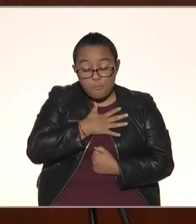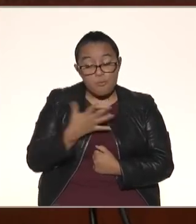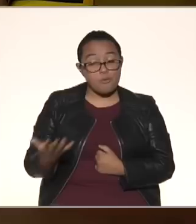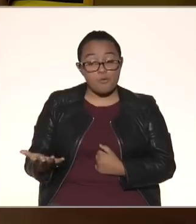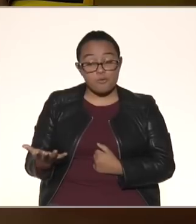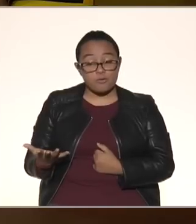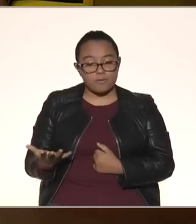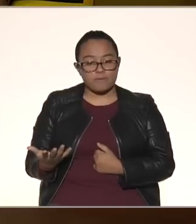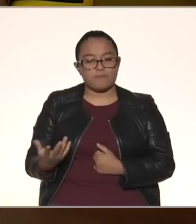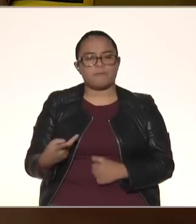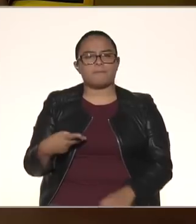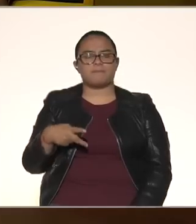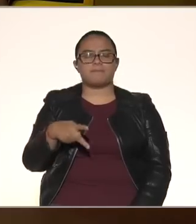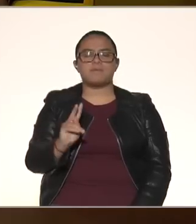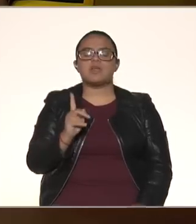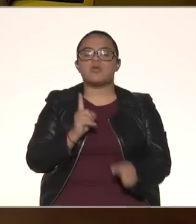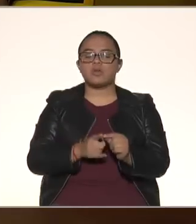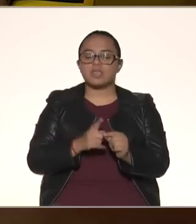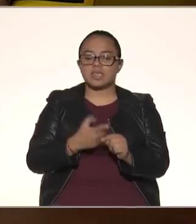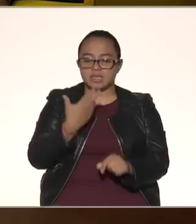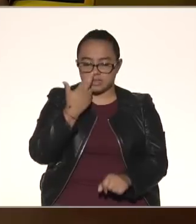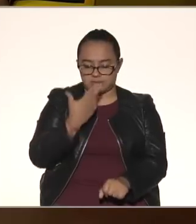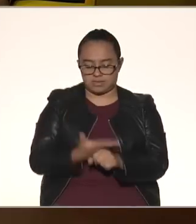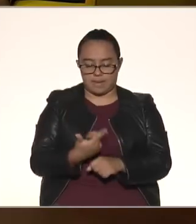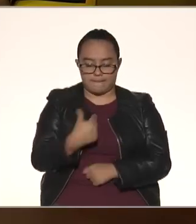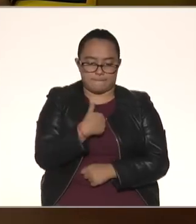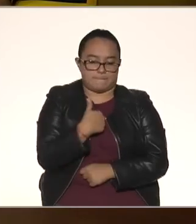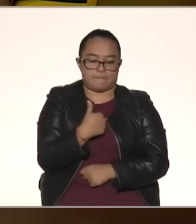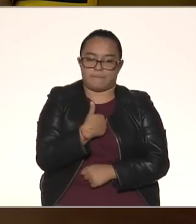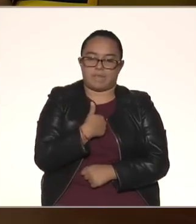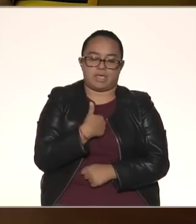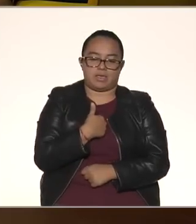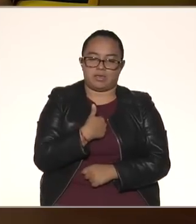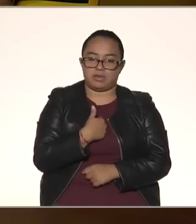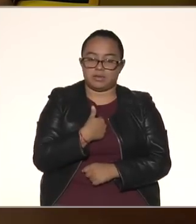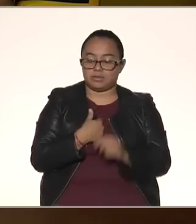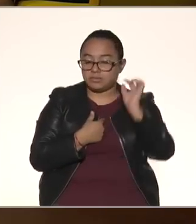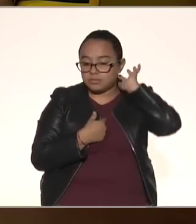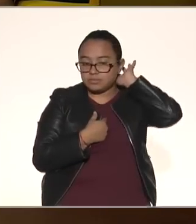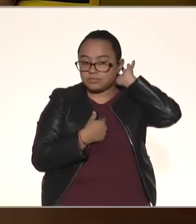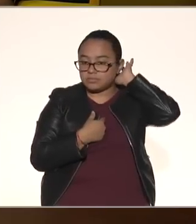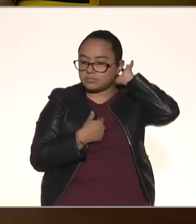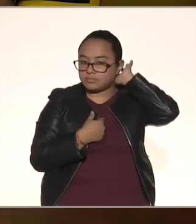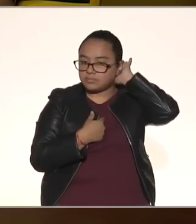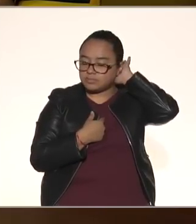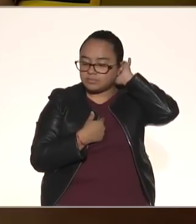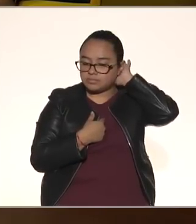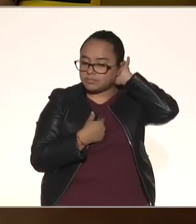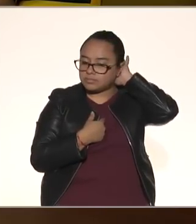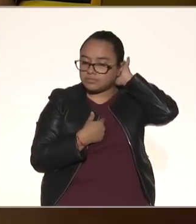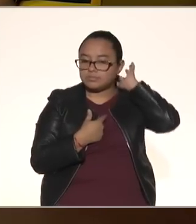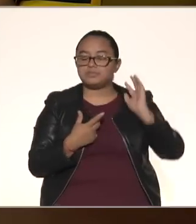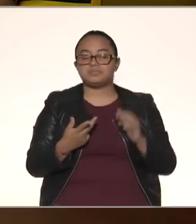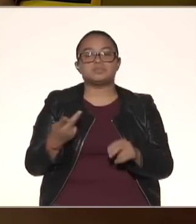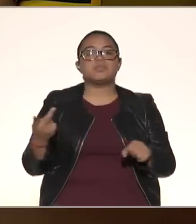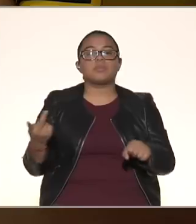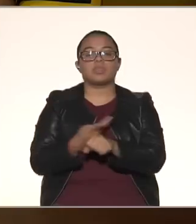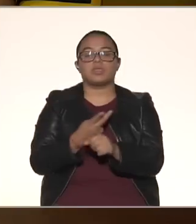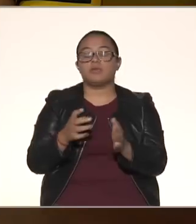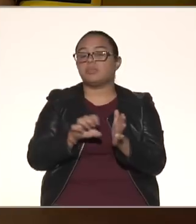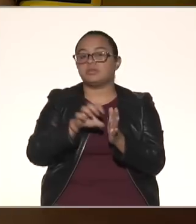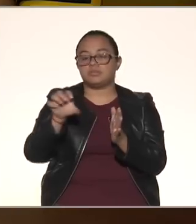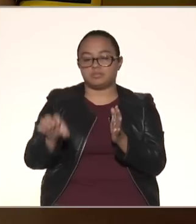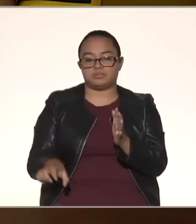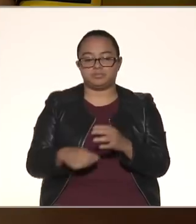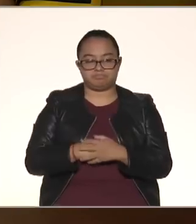pues sí, esa es una responsabilidad personal, el amar a alguien. Ahora, ¿qué sucede cuando estás,